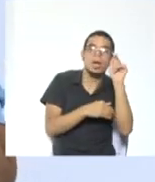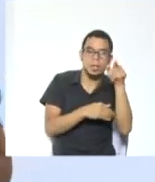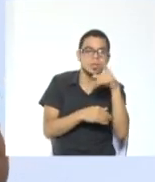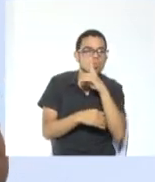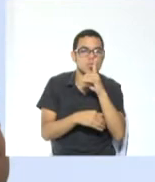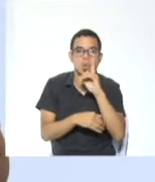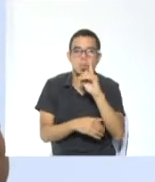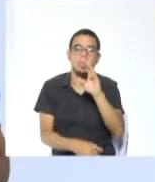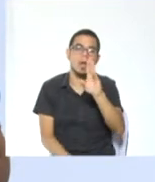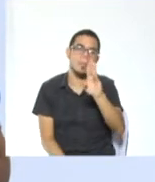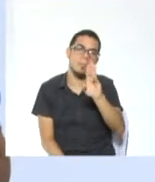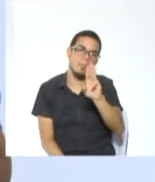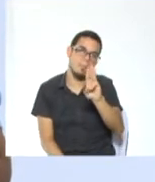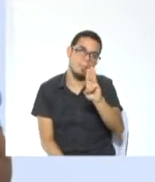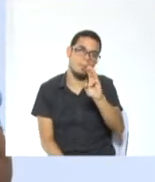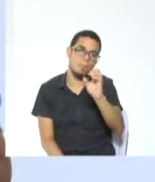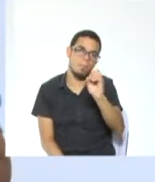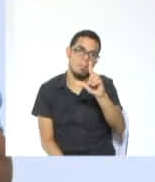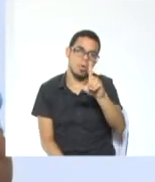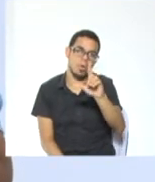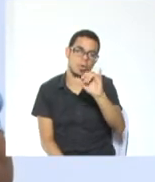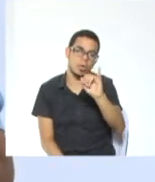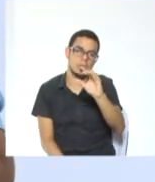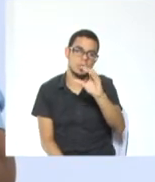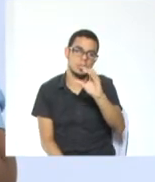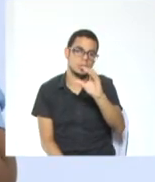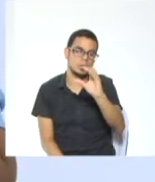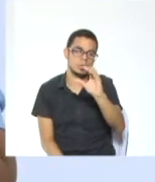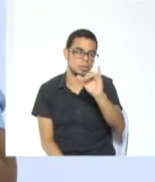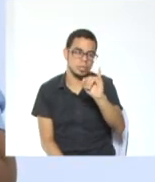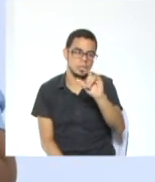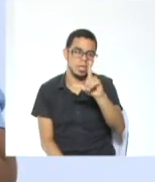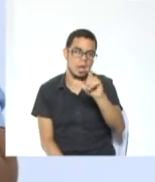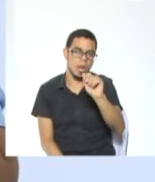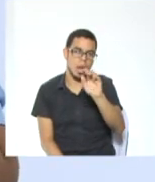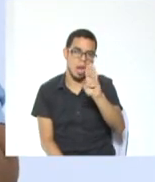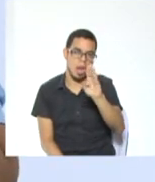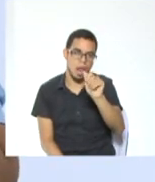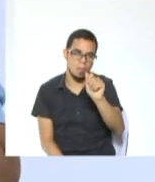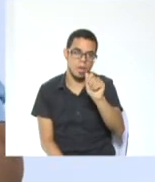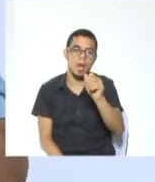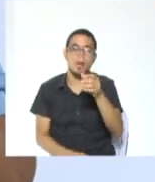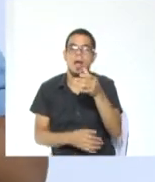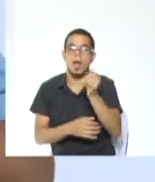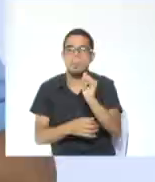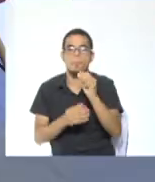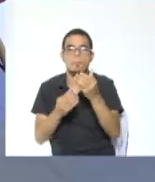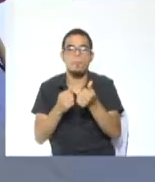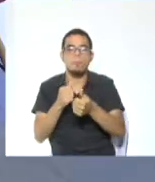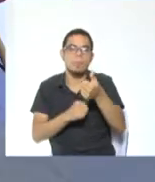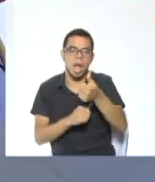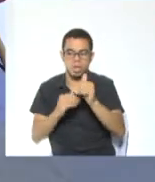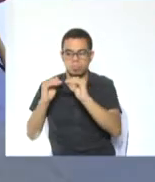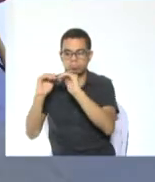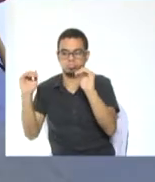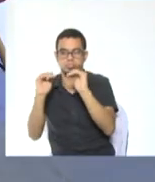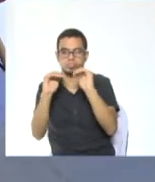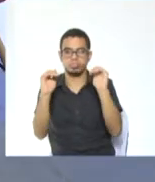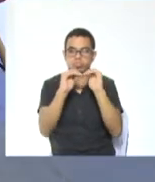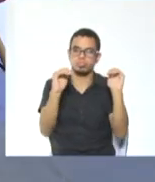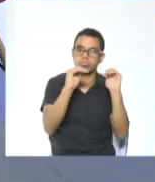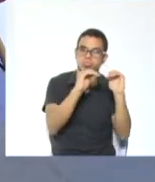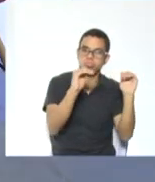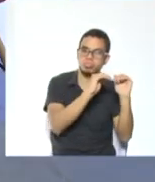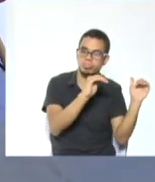una palabra polisílabas, porque tiene más de cuatro sílabas. Y aquí